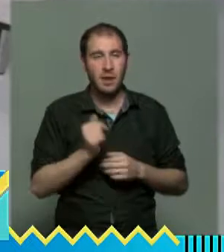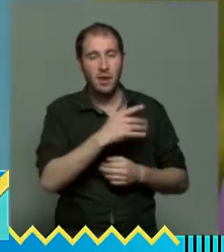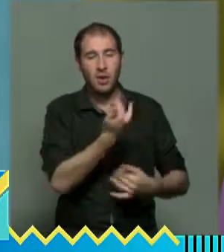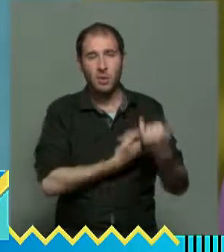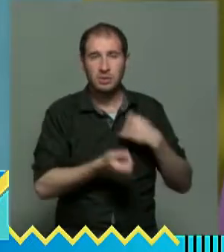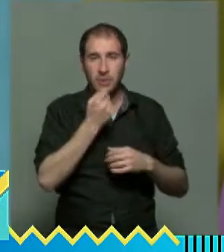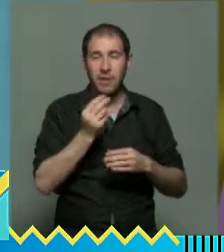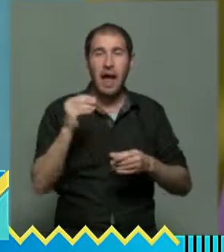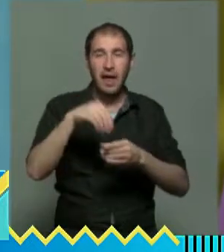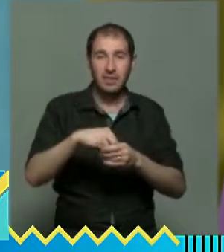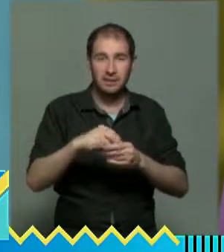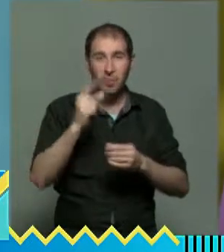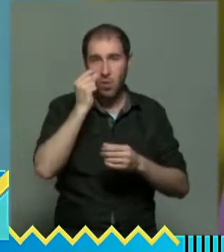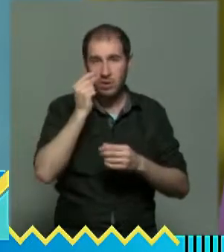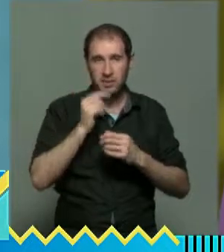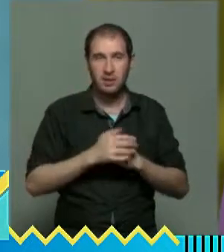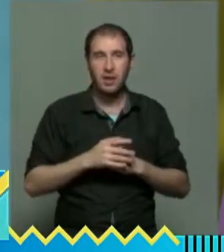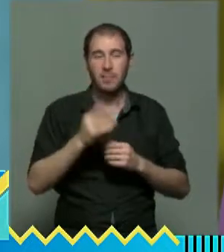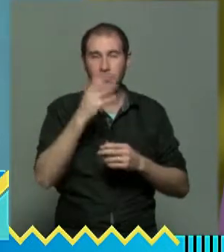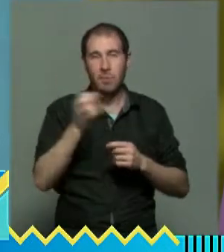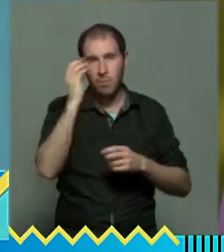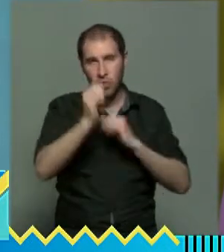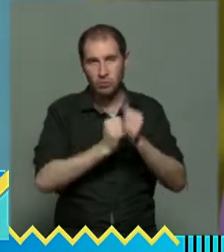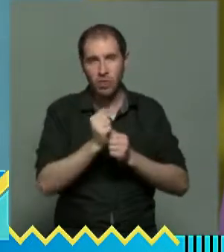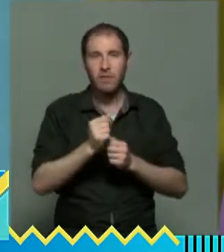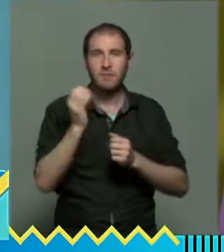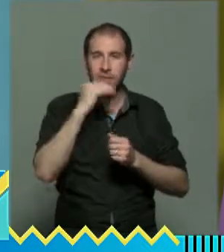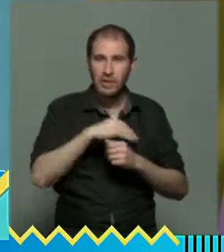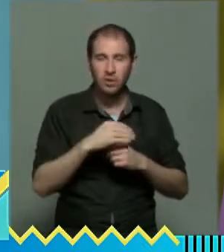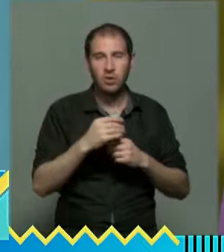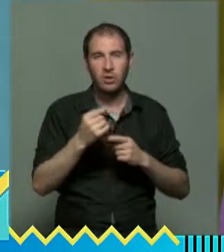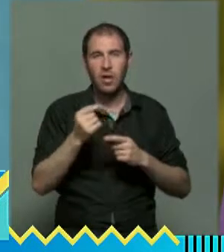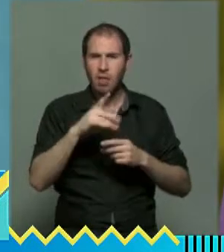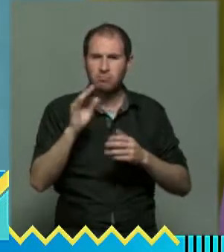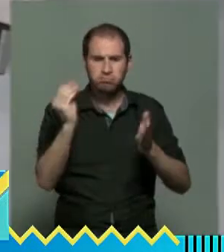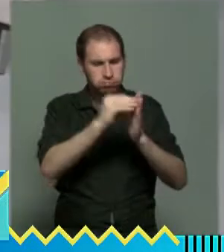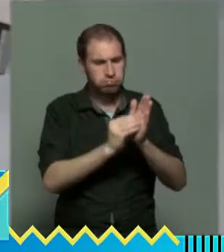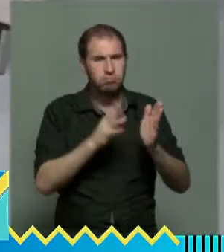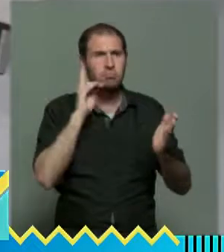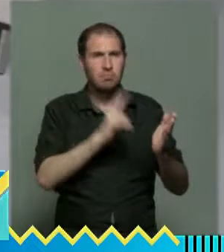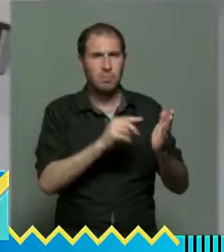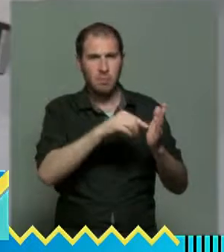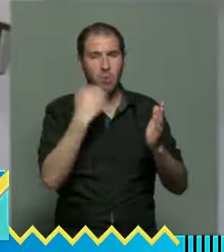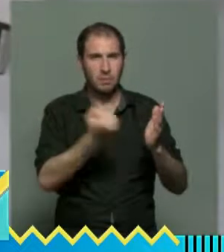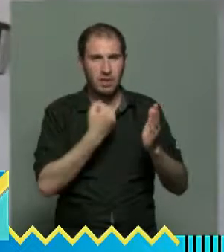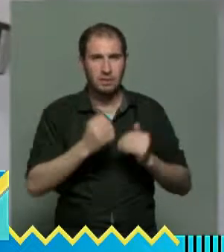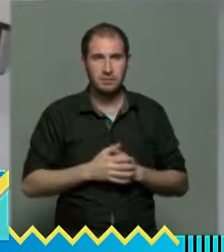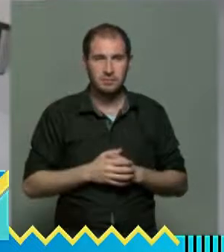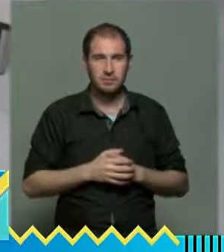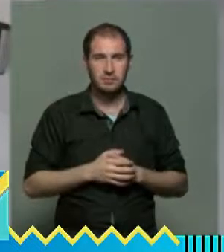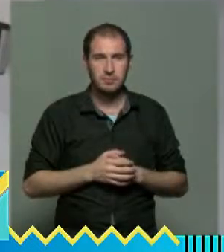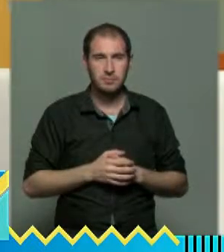Malvina, si se incluye dentro de esas políticas al pequeño productor, al viñatero, si se tienen en cuenta estos agentes tan importantes de